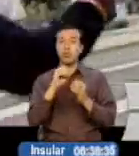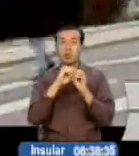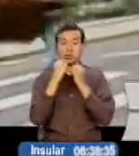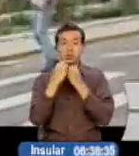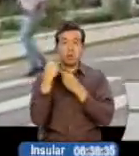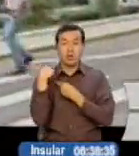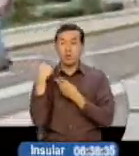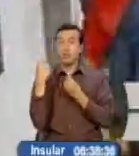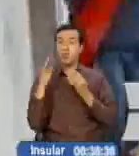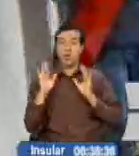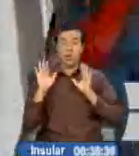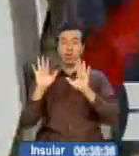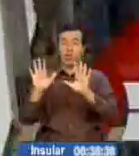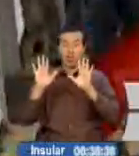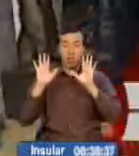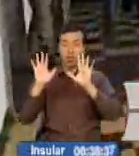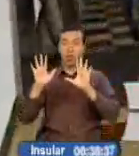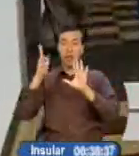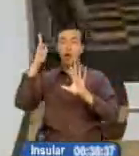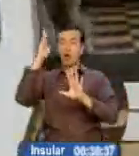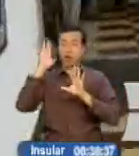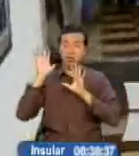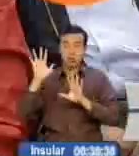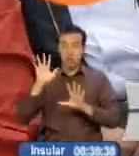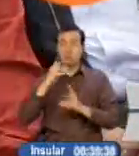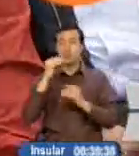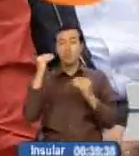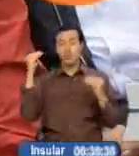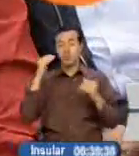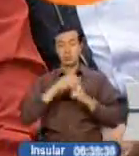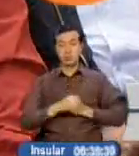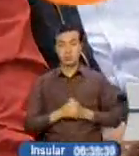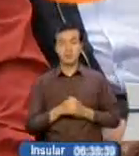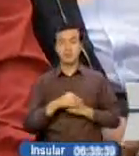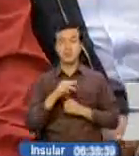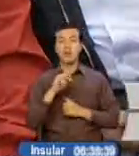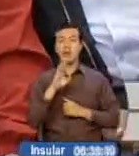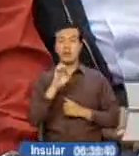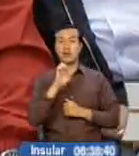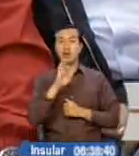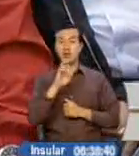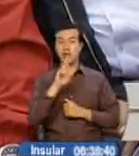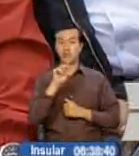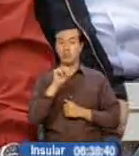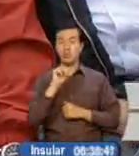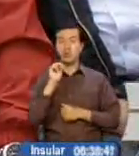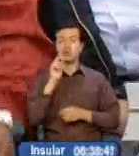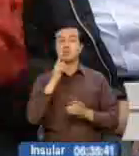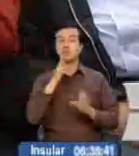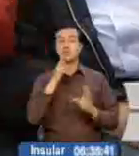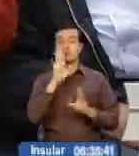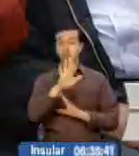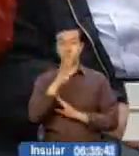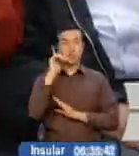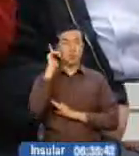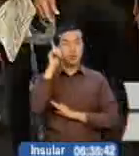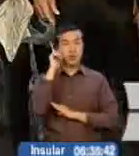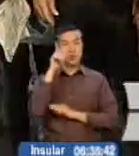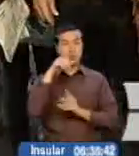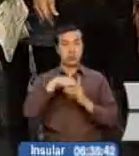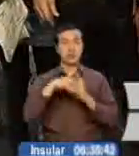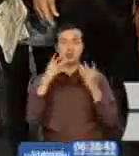responsable de las paralizaciones que se daban en el sector de la educación. Mesías Tatamués, dirigente sindical, ha participado en la mayoría de